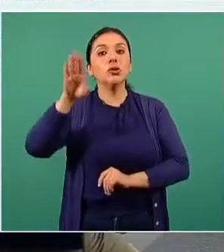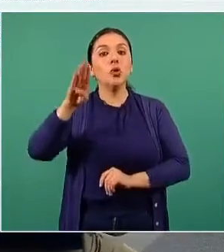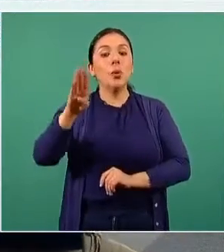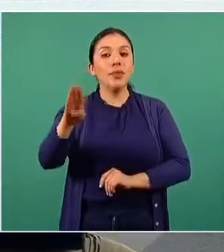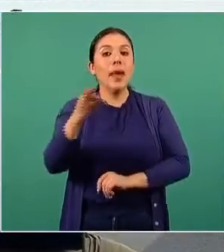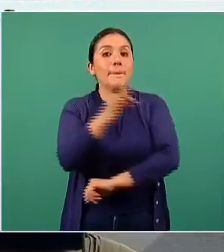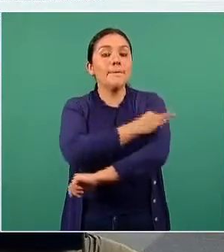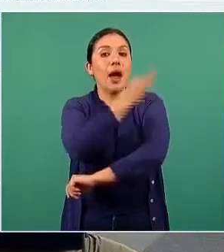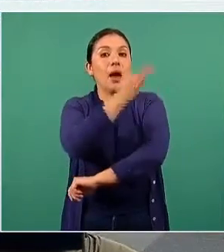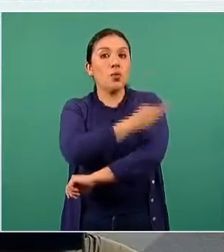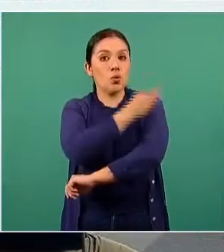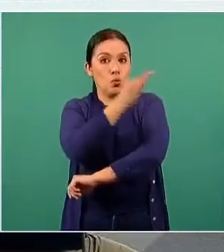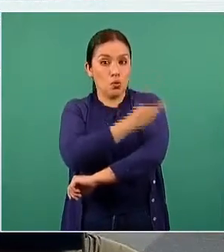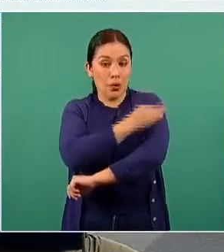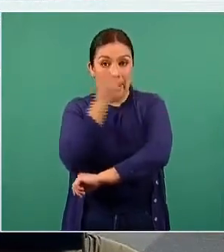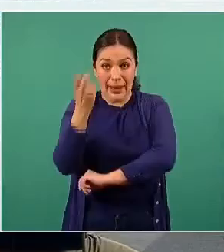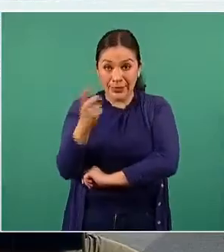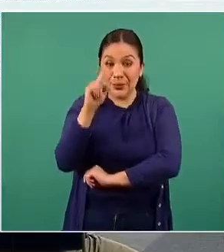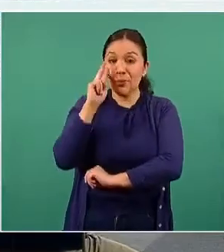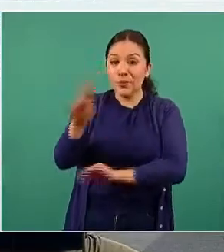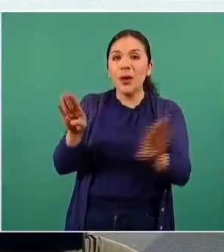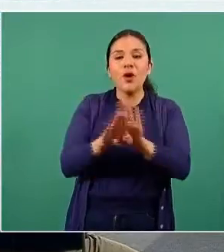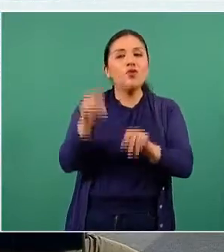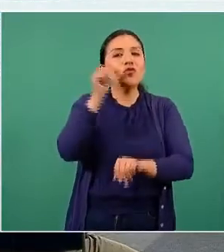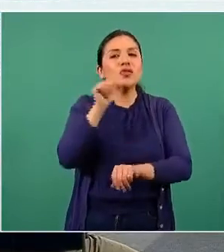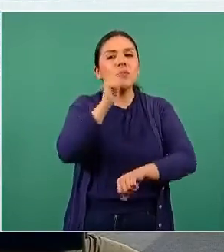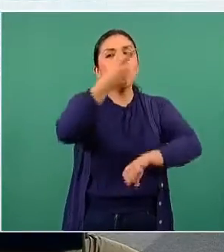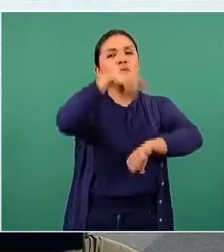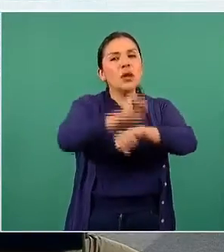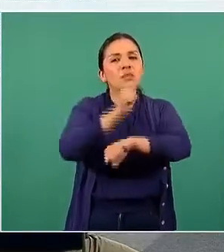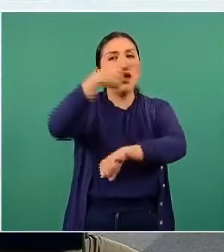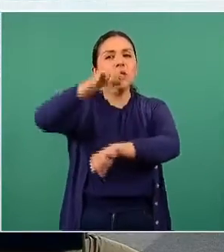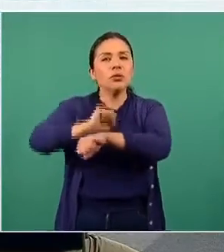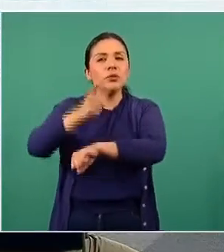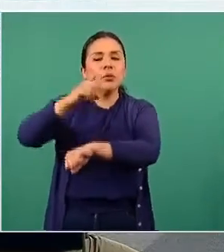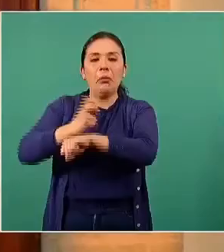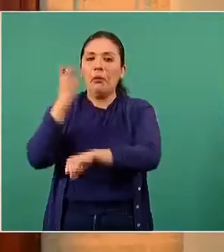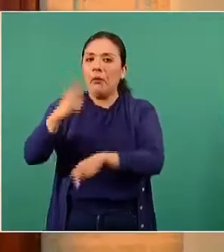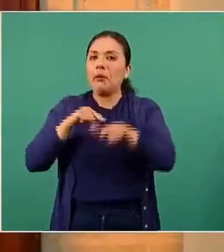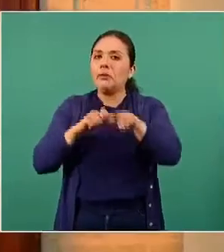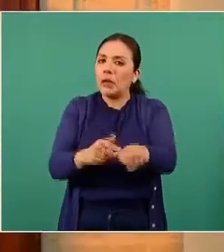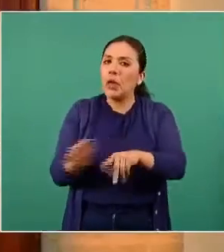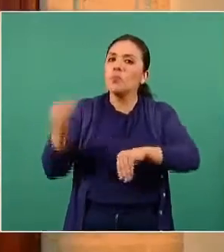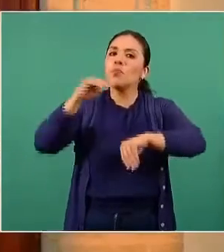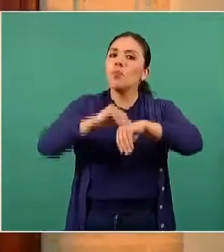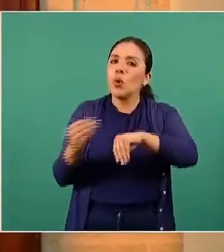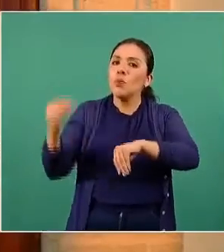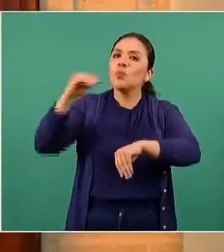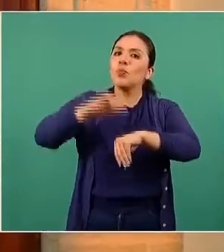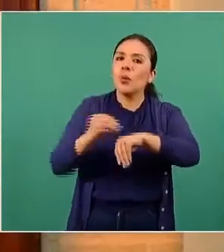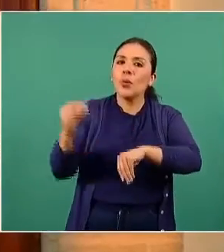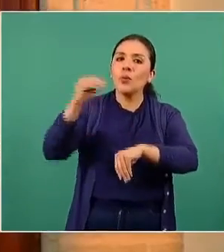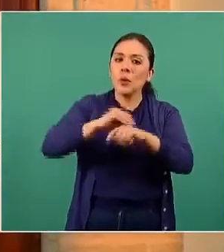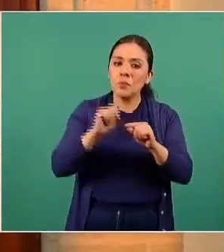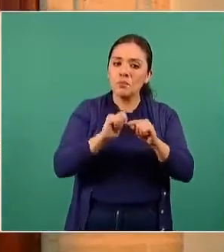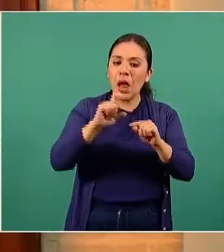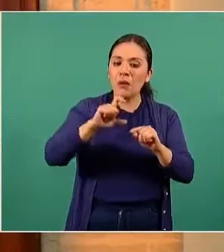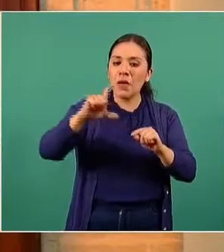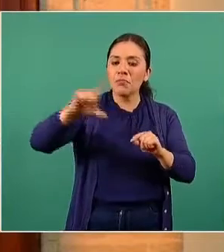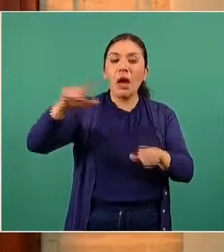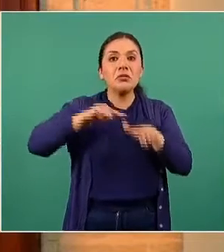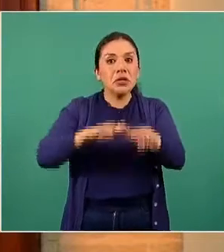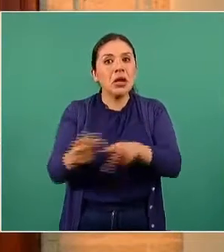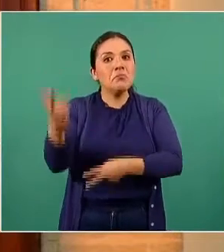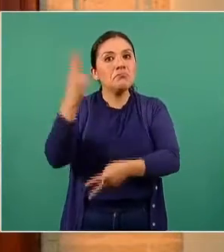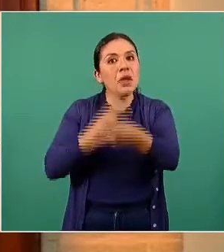3.458.990 dosis, y que como vemos semana con semana esto se sigue incrementando. O sea, los arribos y las